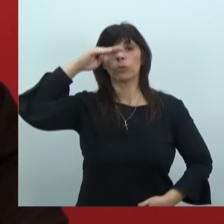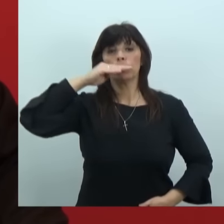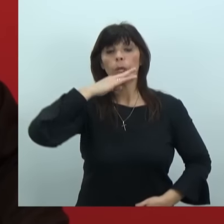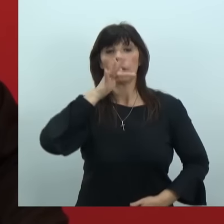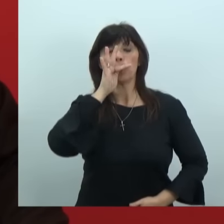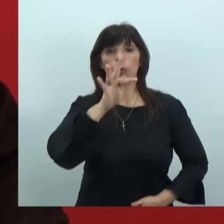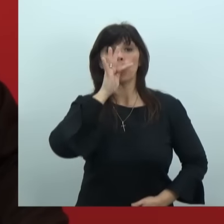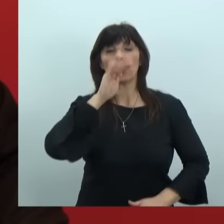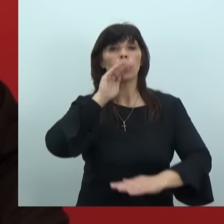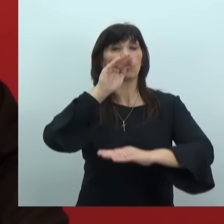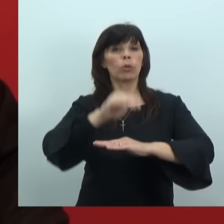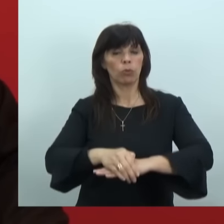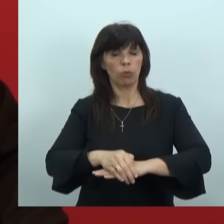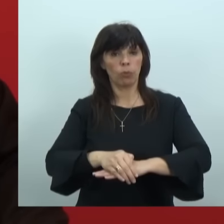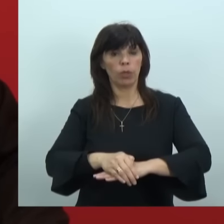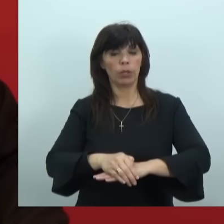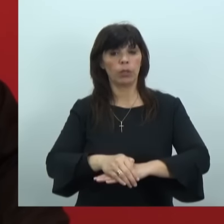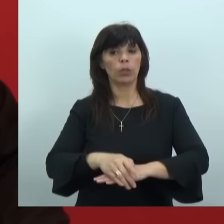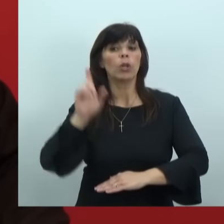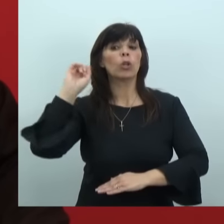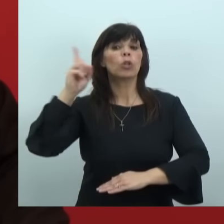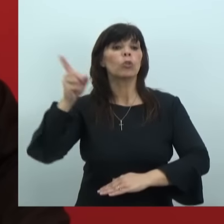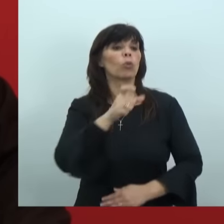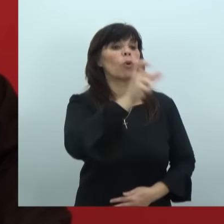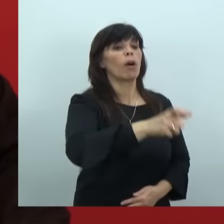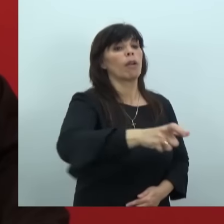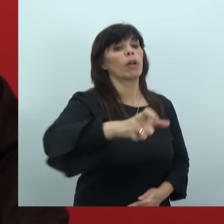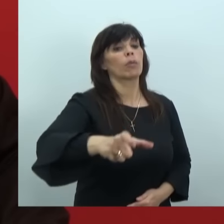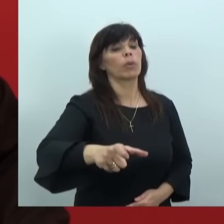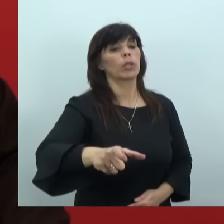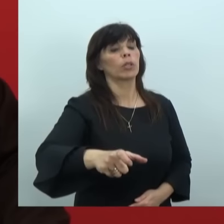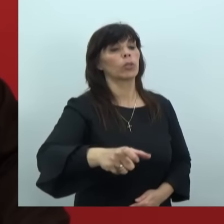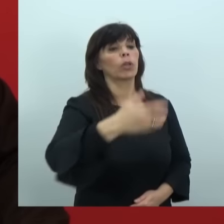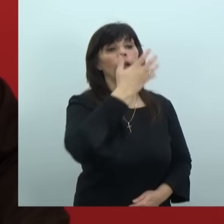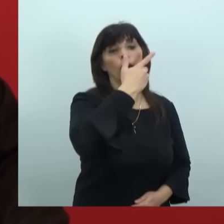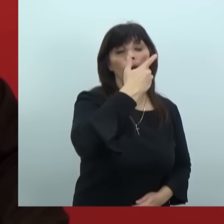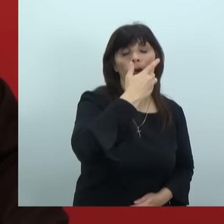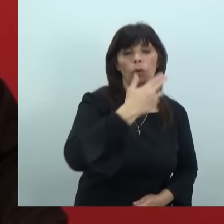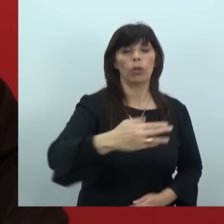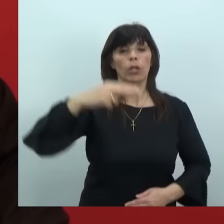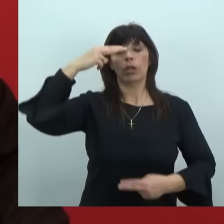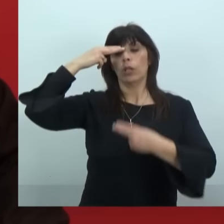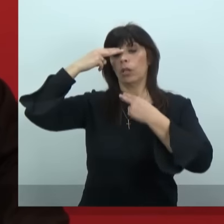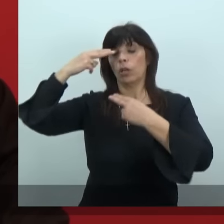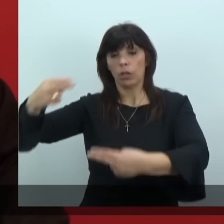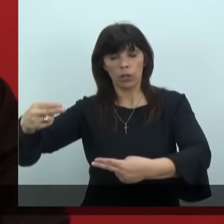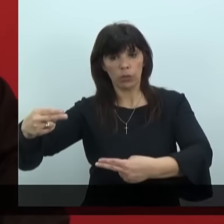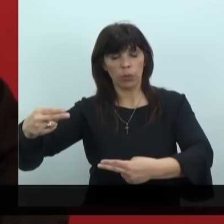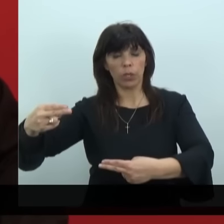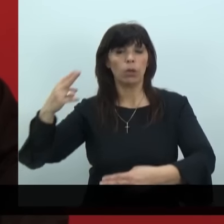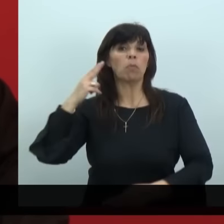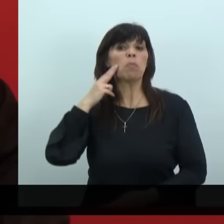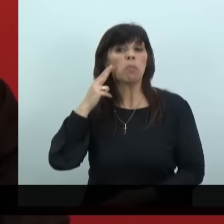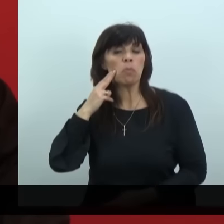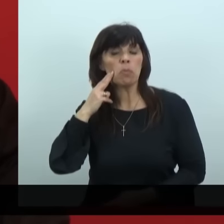promesas, oye, atención, a los que le conocen, a los que le temen, a los que le respetan, a